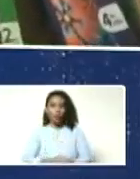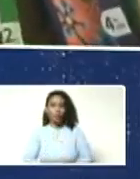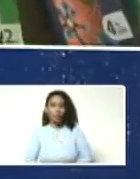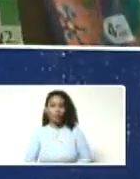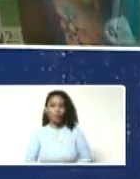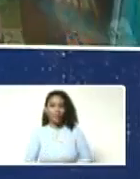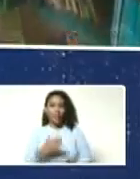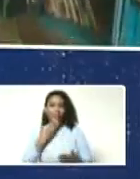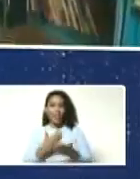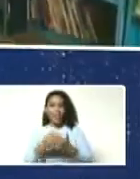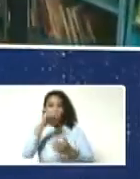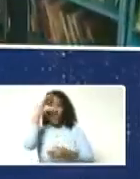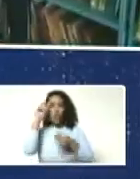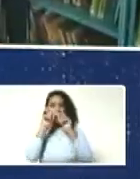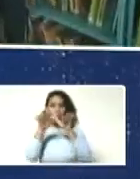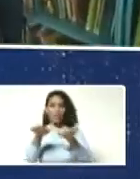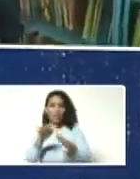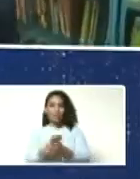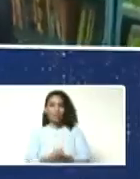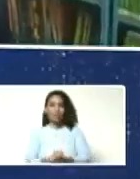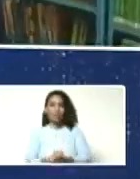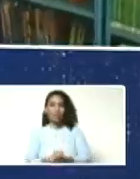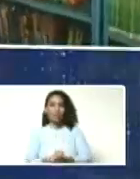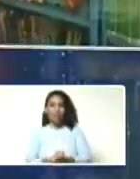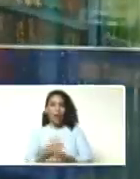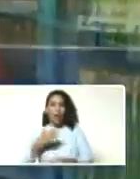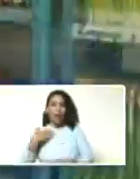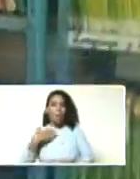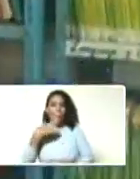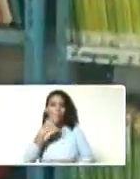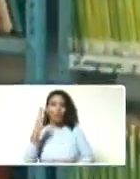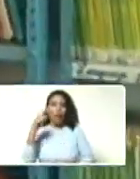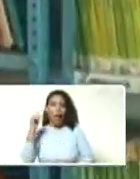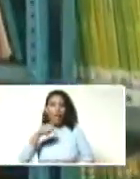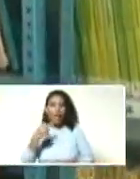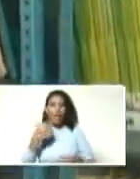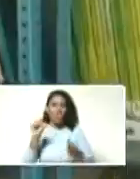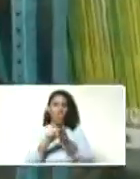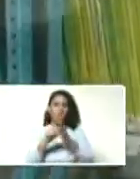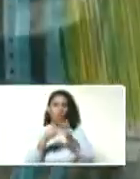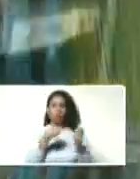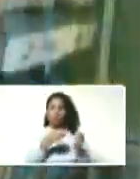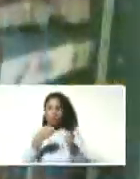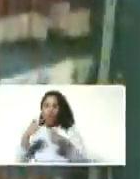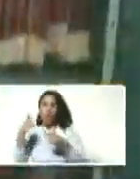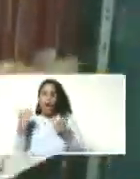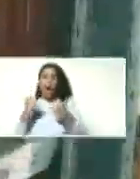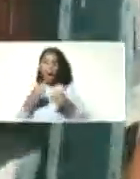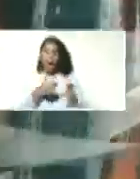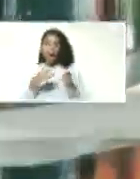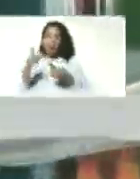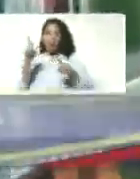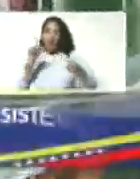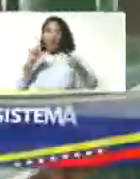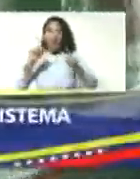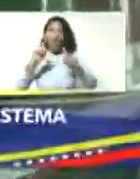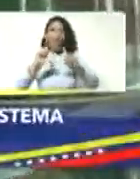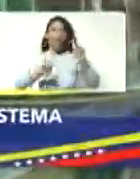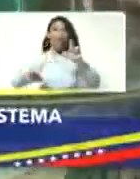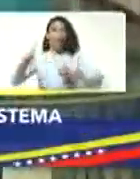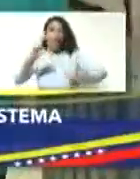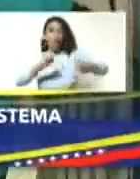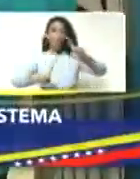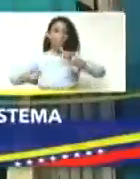Gracias, gracias. Que Dios te bendiga. Gracias. Bibliotecaria de la bueno, Pedro Vicente. Ahora, ¿para dónde vamos? ¿Para dónde me llevas? Ahora te llevo para el laboratorio.